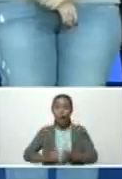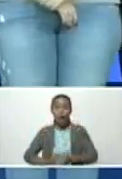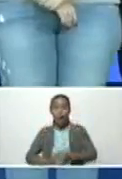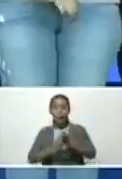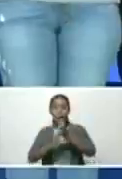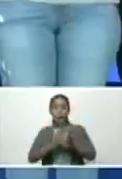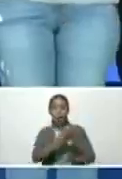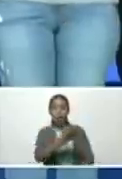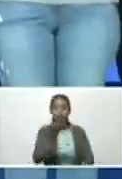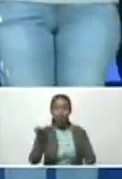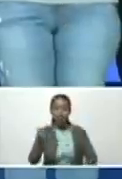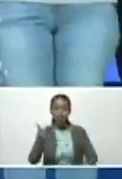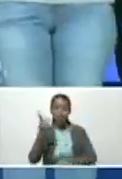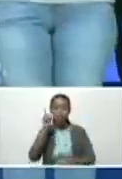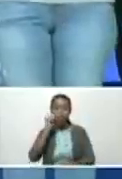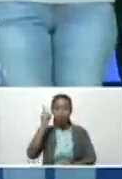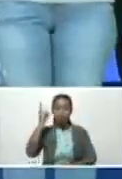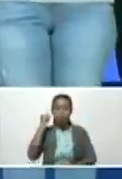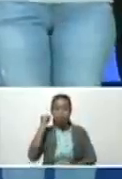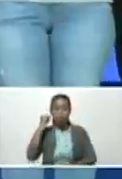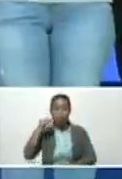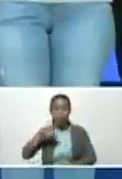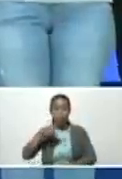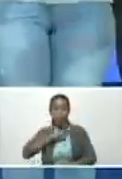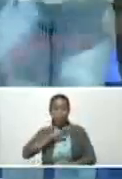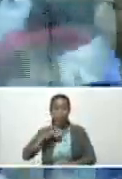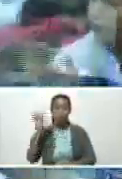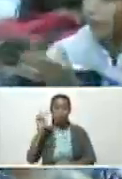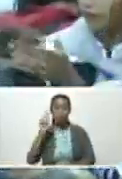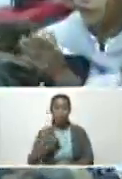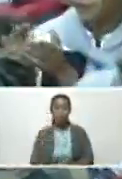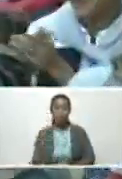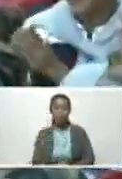de ustedes, muchachos y muchachas de Venezuela.